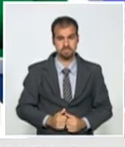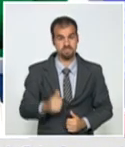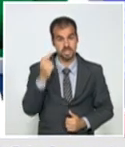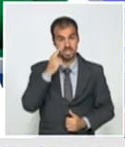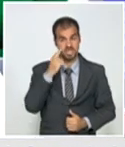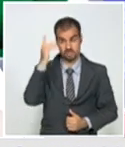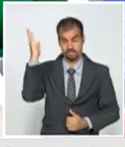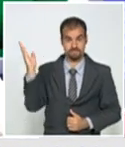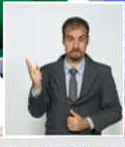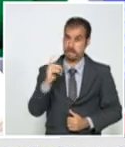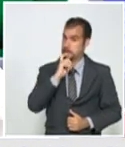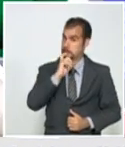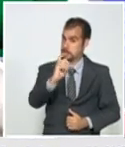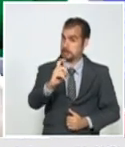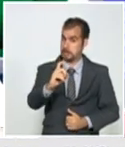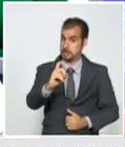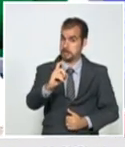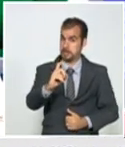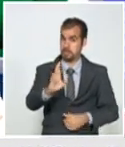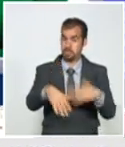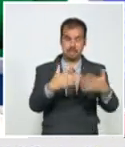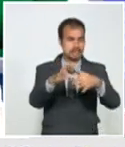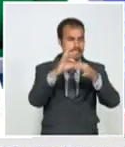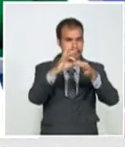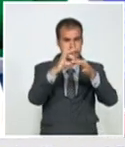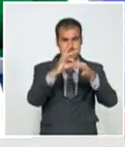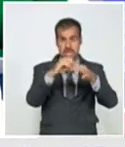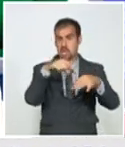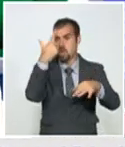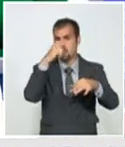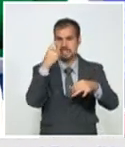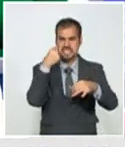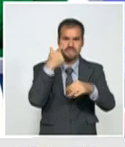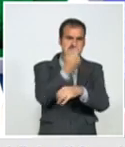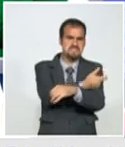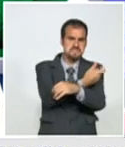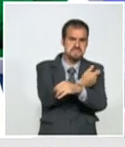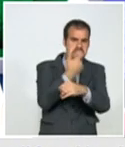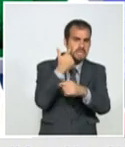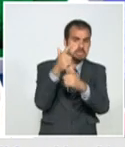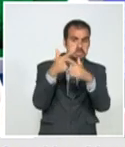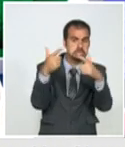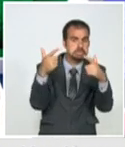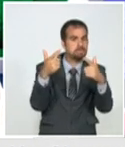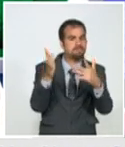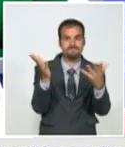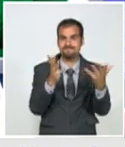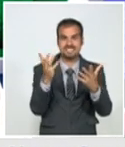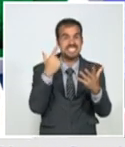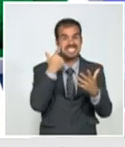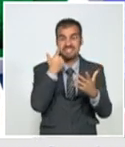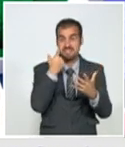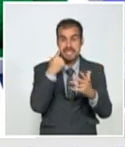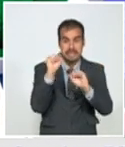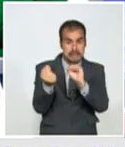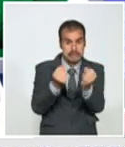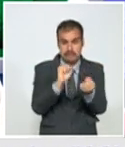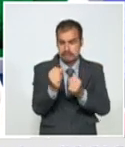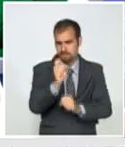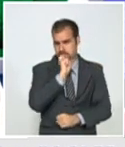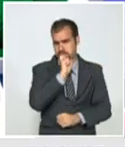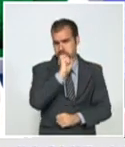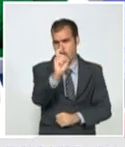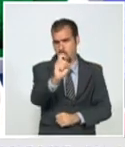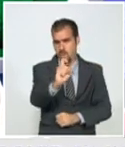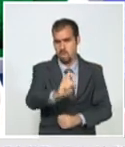No obstante, los avances, las vacunas, pero indiscutiblemente muy difícil el control de esta